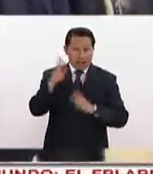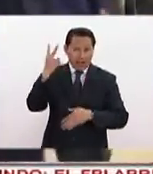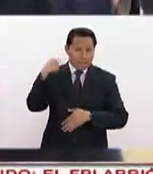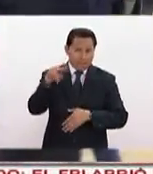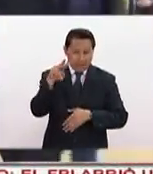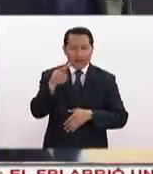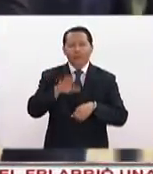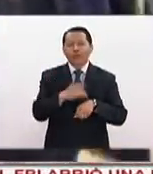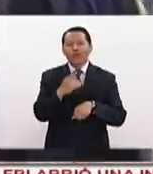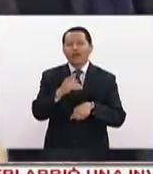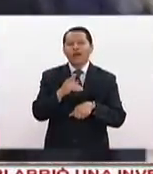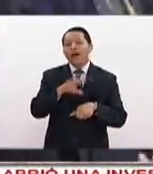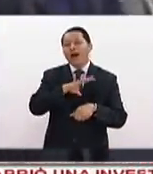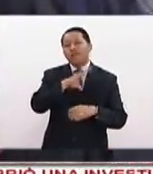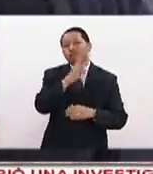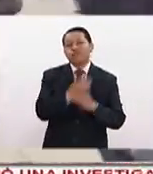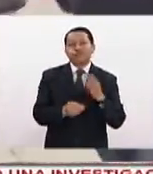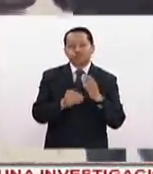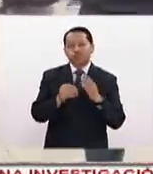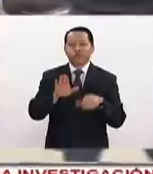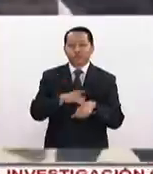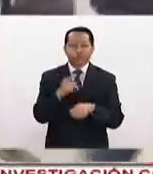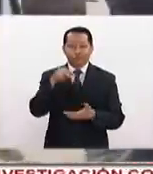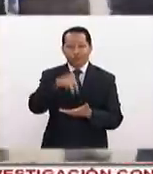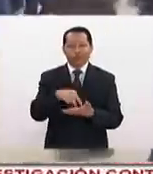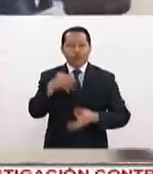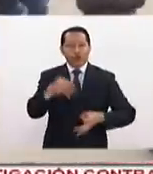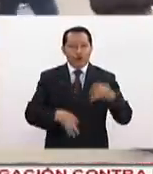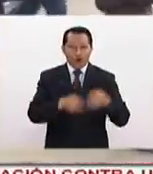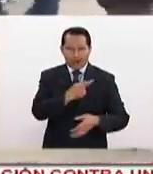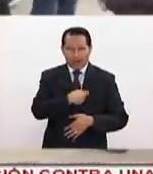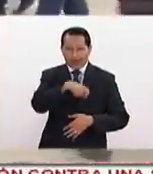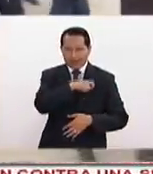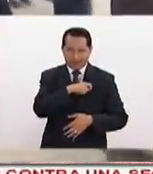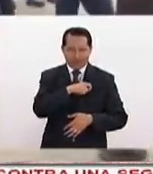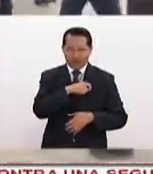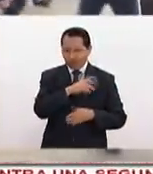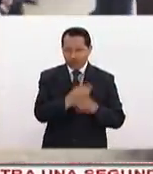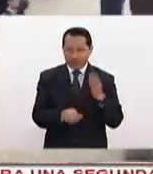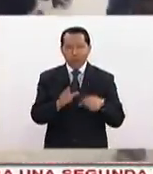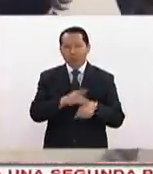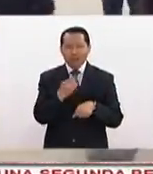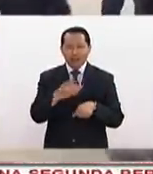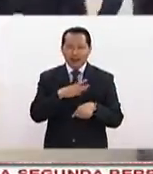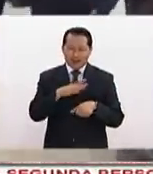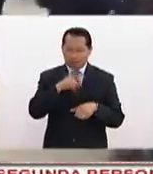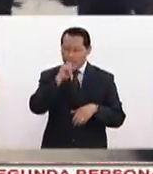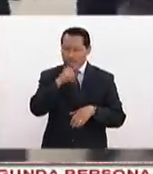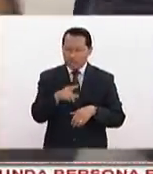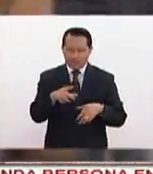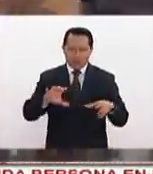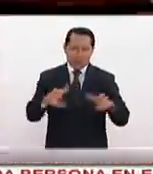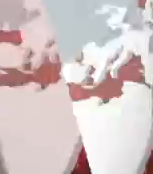que escapó a ese país para evadir una comparecencia en la Corte en España por su papel en la secesión